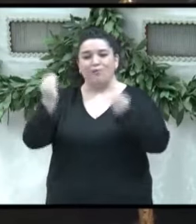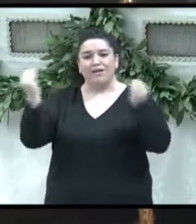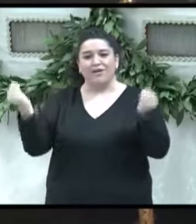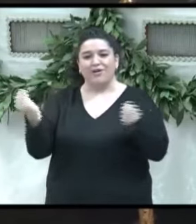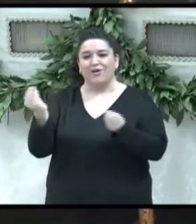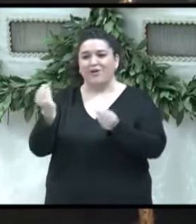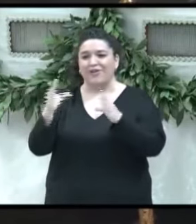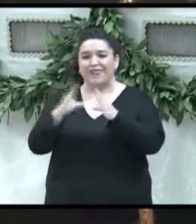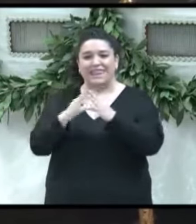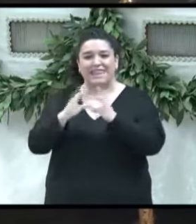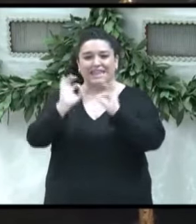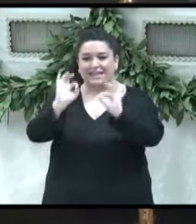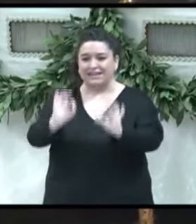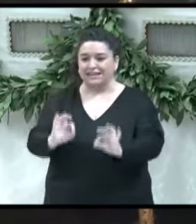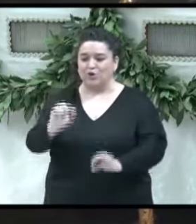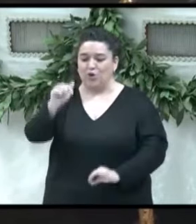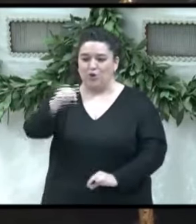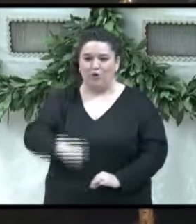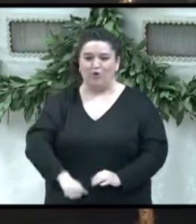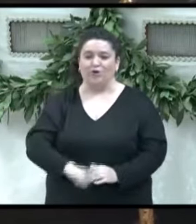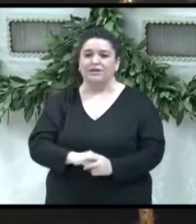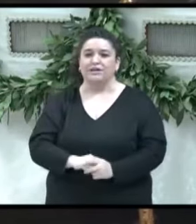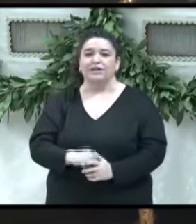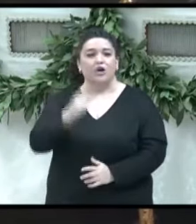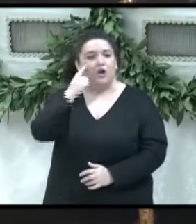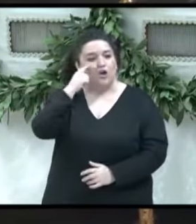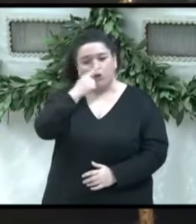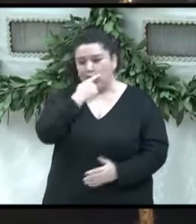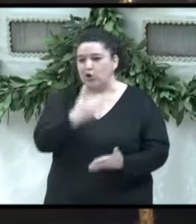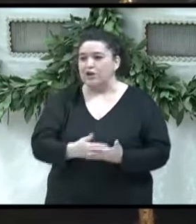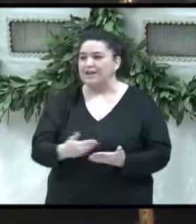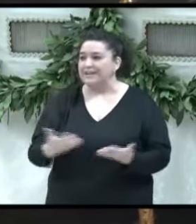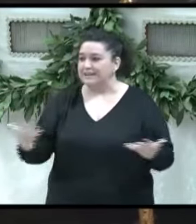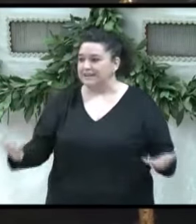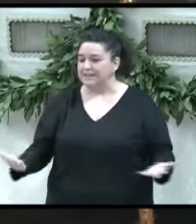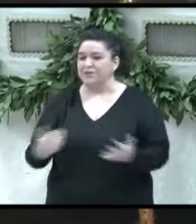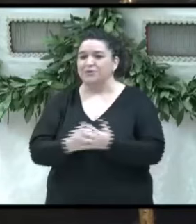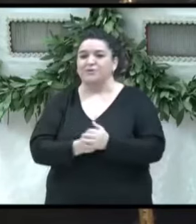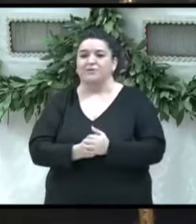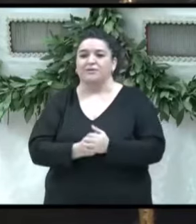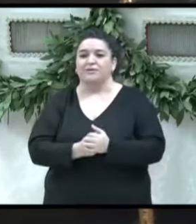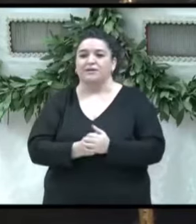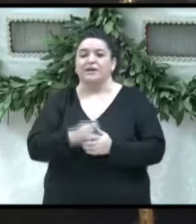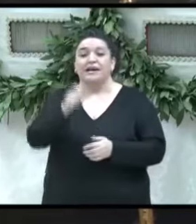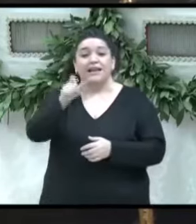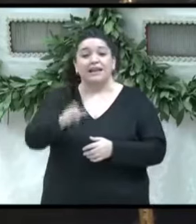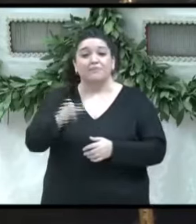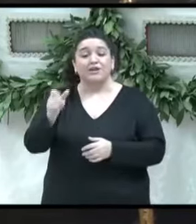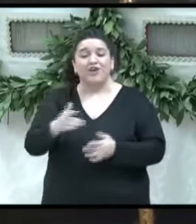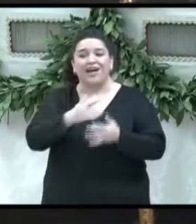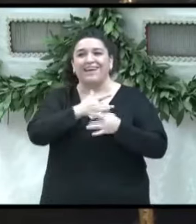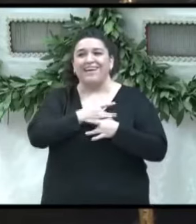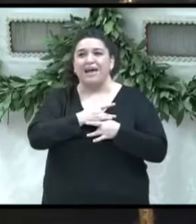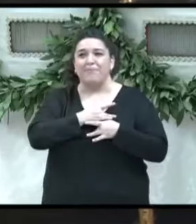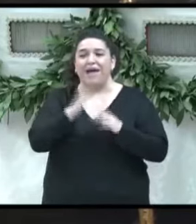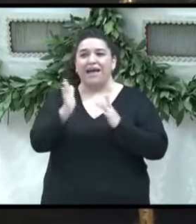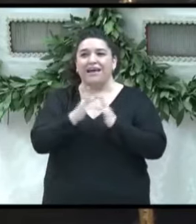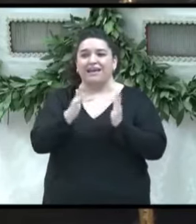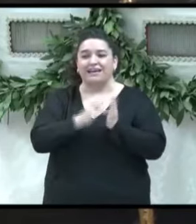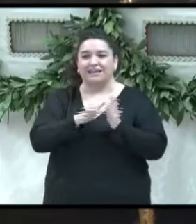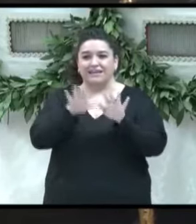la iglesia hoy testigos aquellos que por amor a